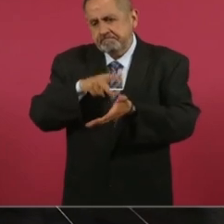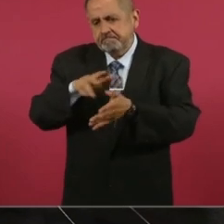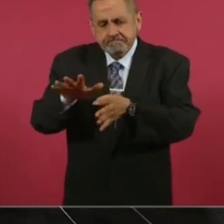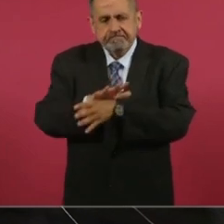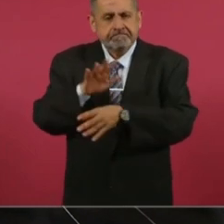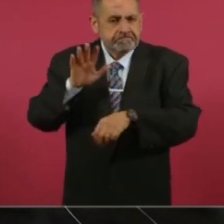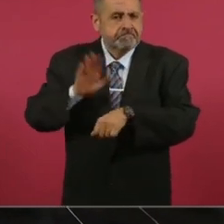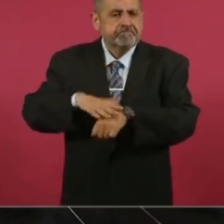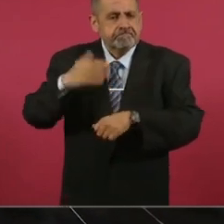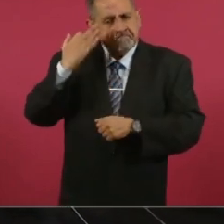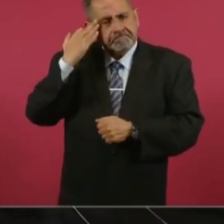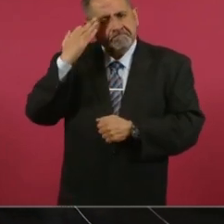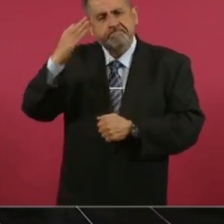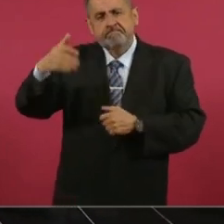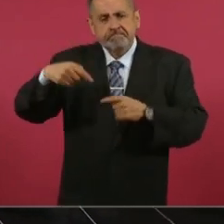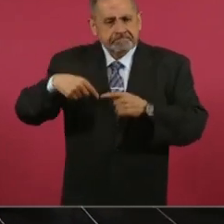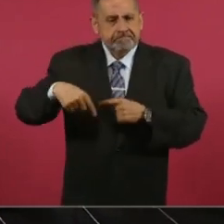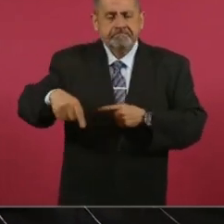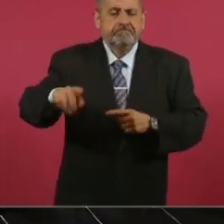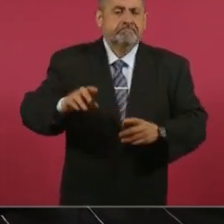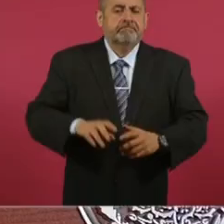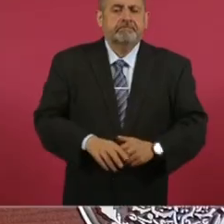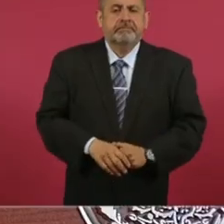más tiempo